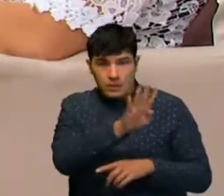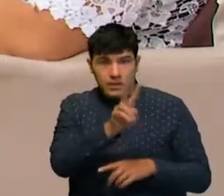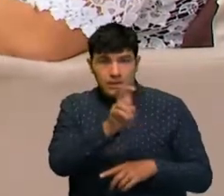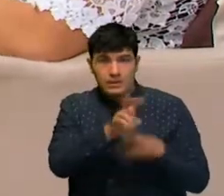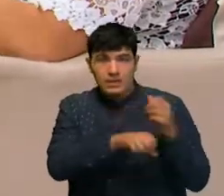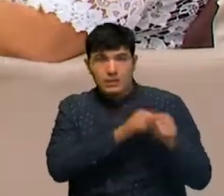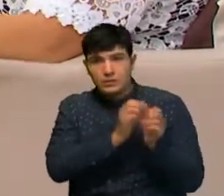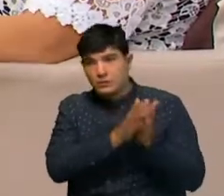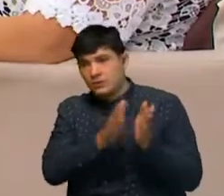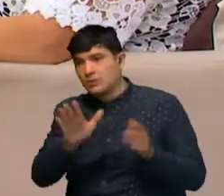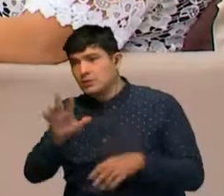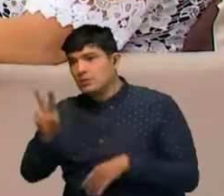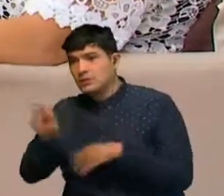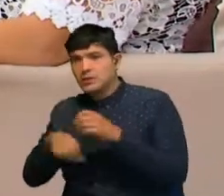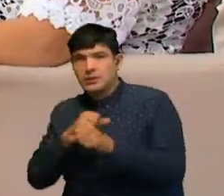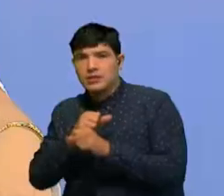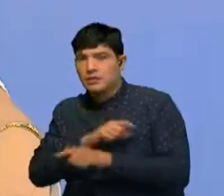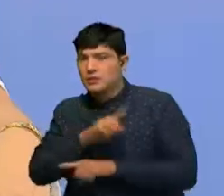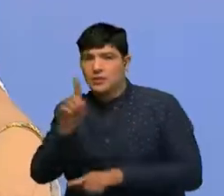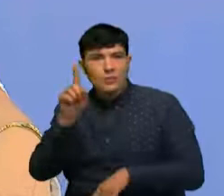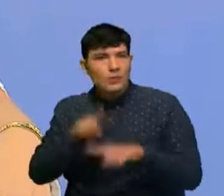años, no podrá trasladarse